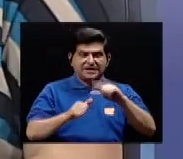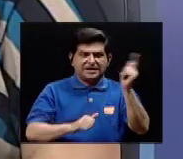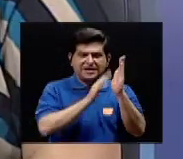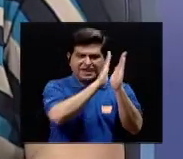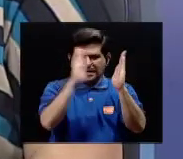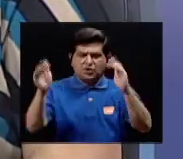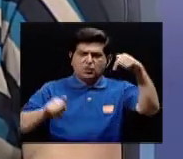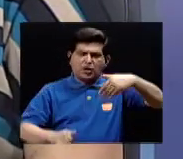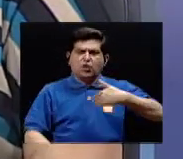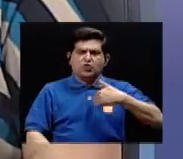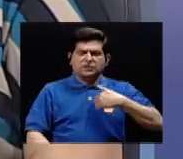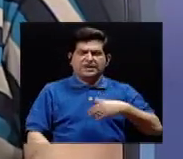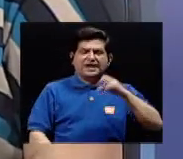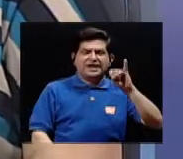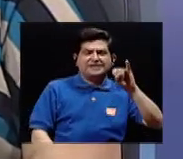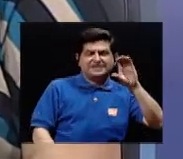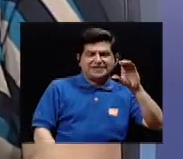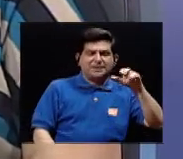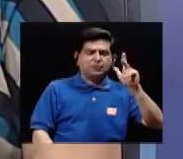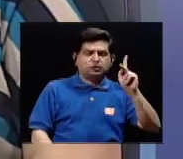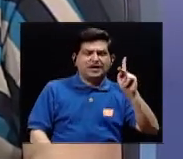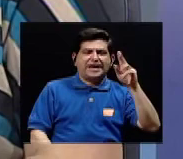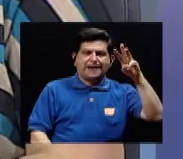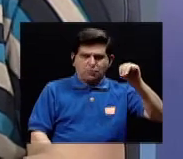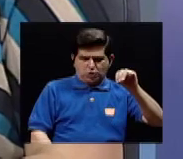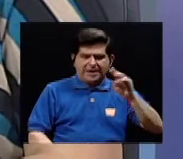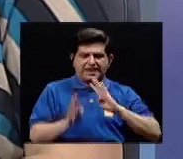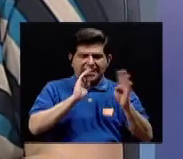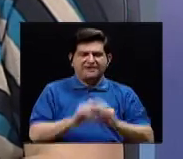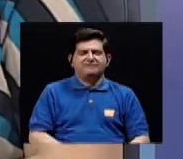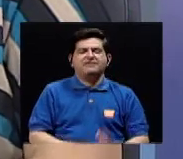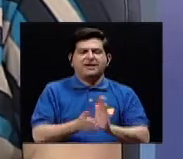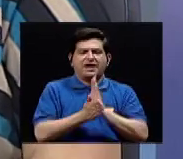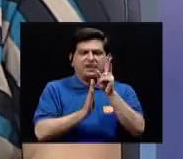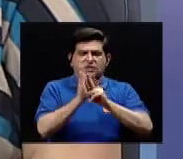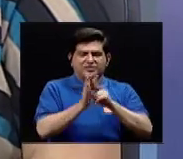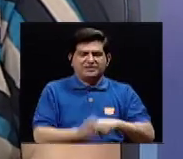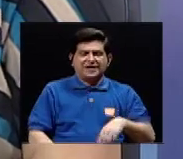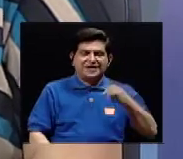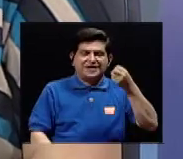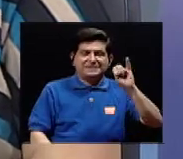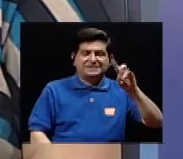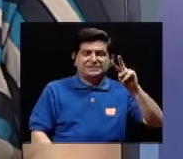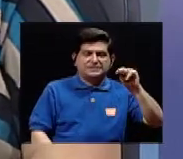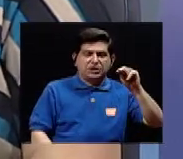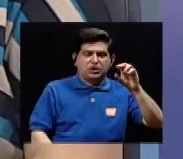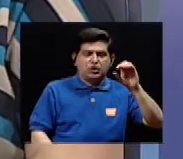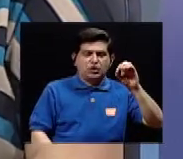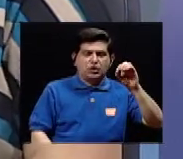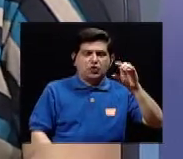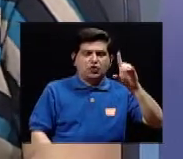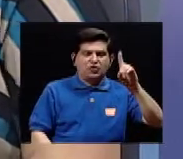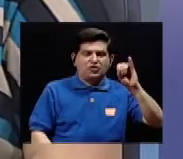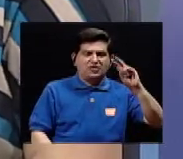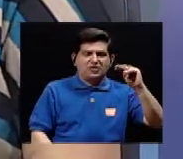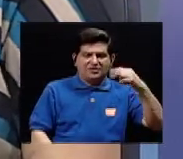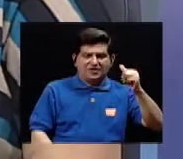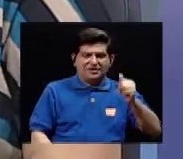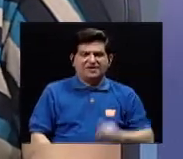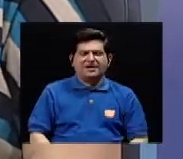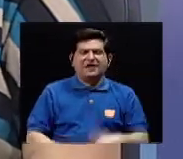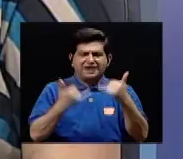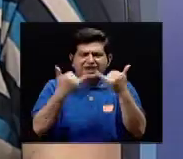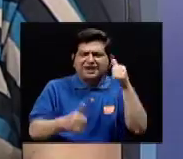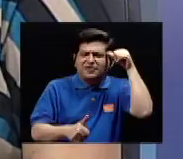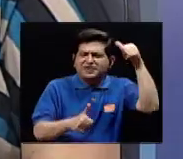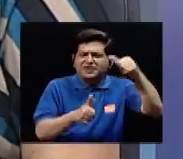Continuamos el lunes de Cinemateca, hoy tenemos aquí a Isis Campos y Quique Molina, estamos hablando del documental Si no es Dinga, que vieron la semana pasada y ahora hemos visto un fragmento para